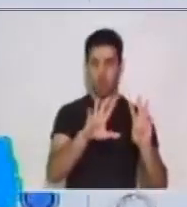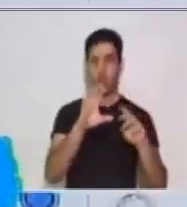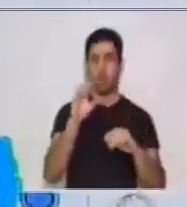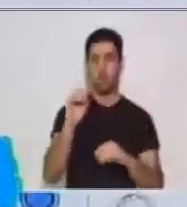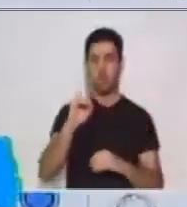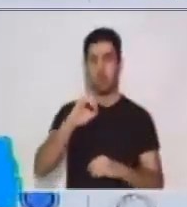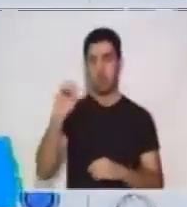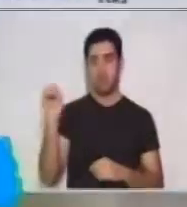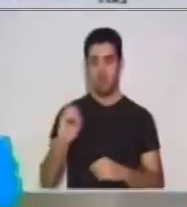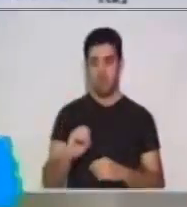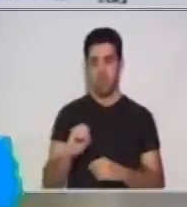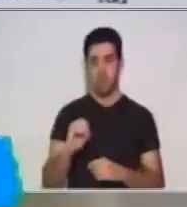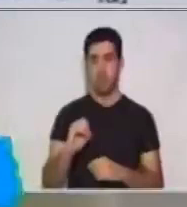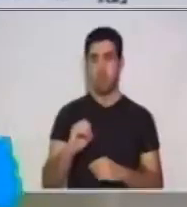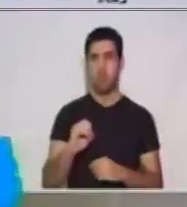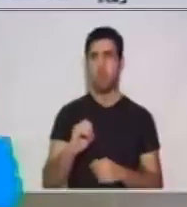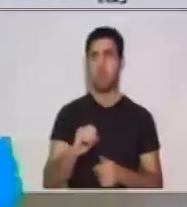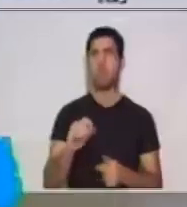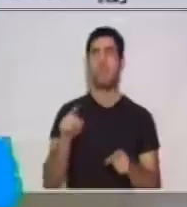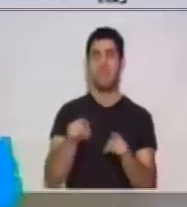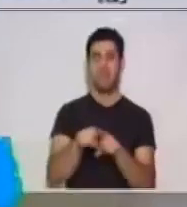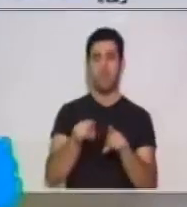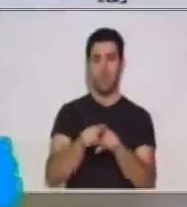que era como un decimal